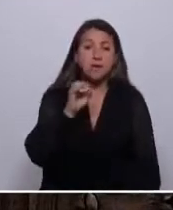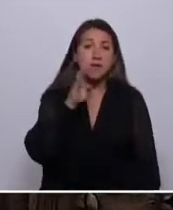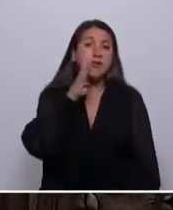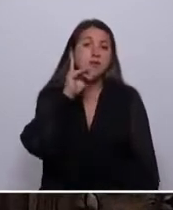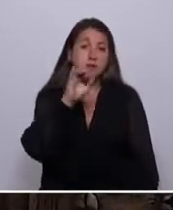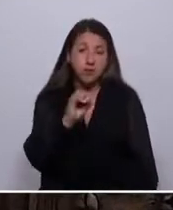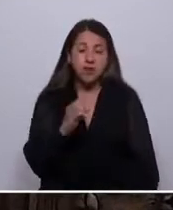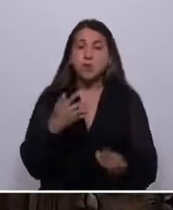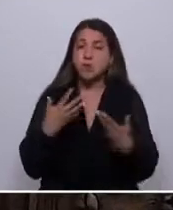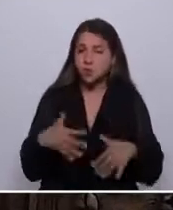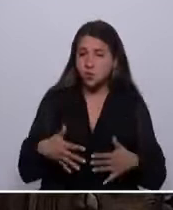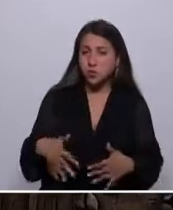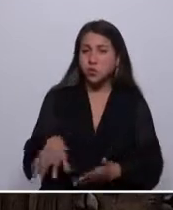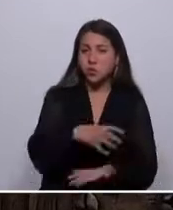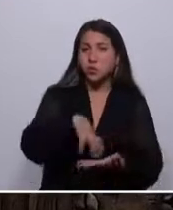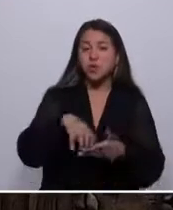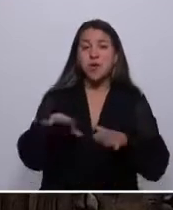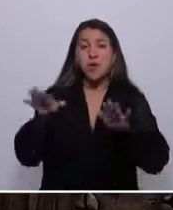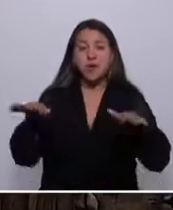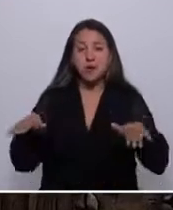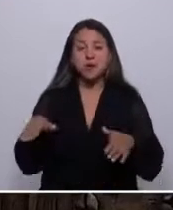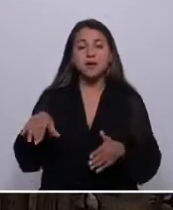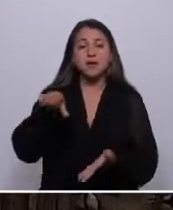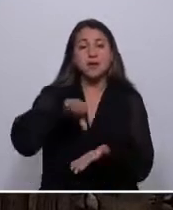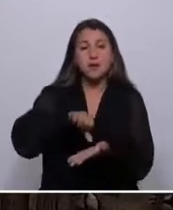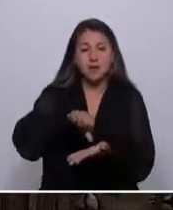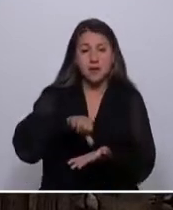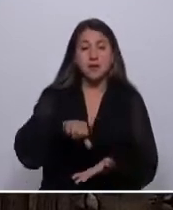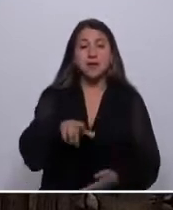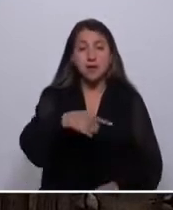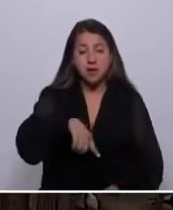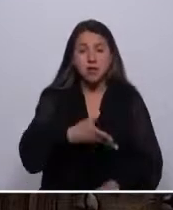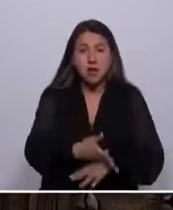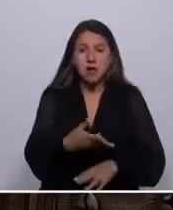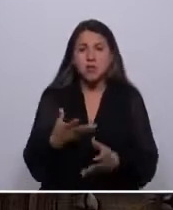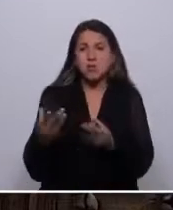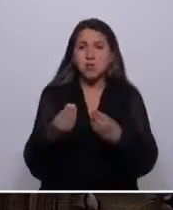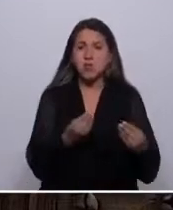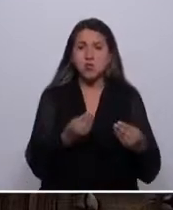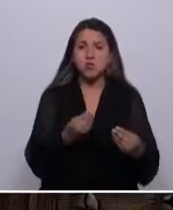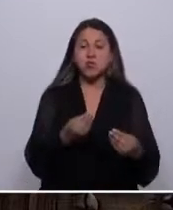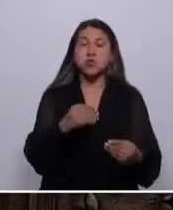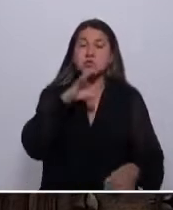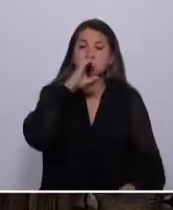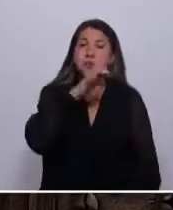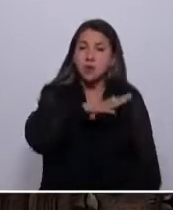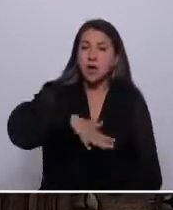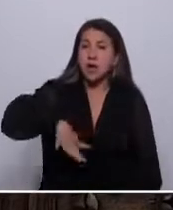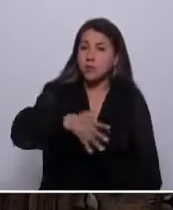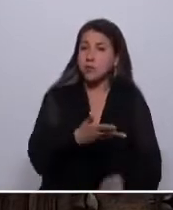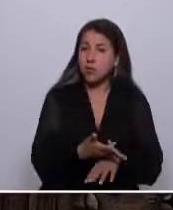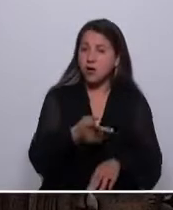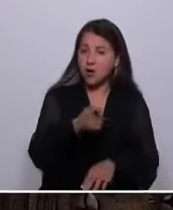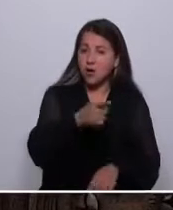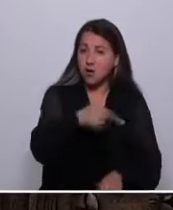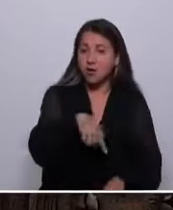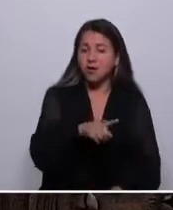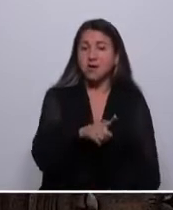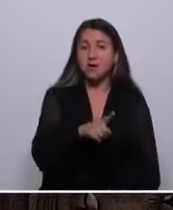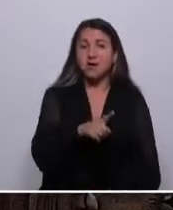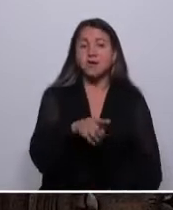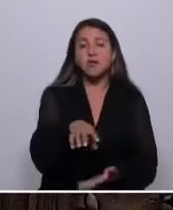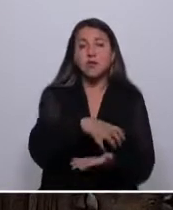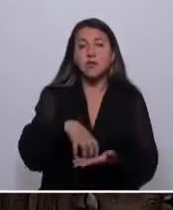lo urbano y en Los Ángeles, su capital provincial, que tiene una alta tasa de ruralidad, que en comunas como